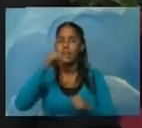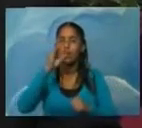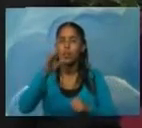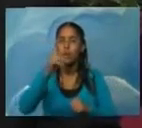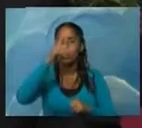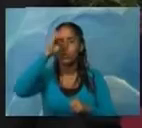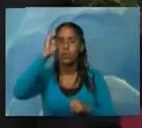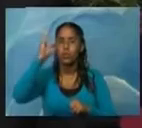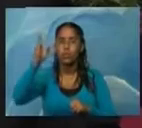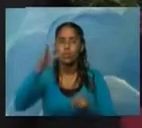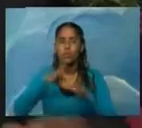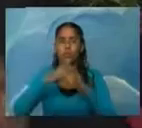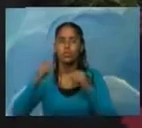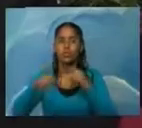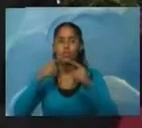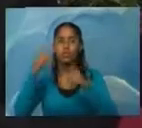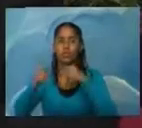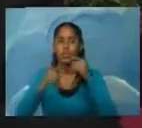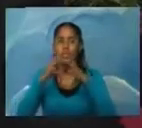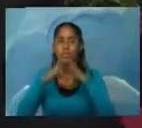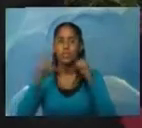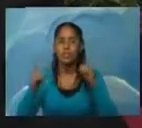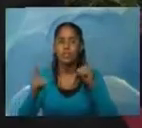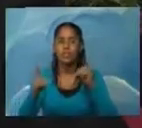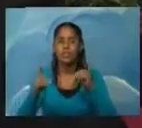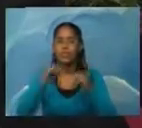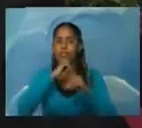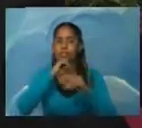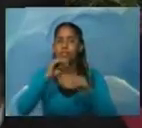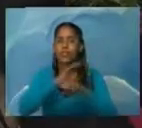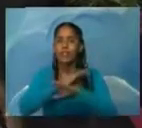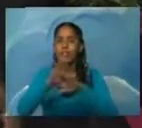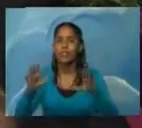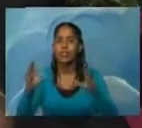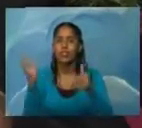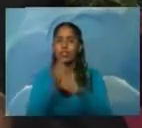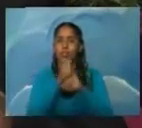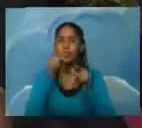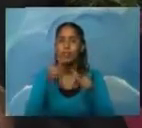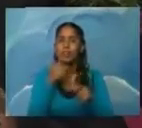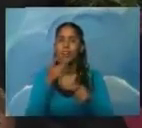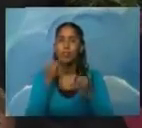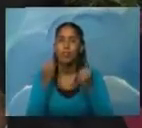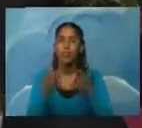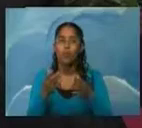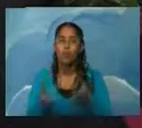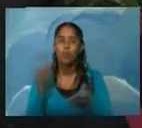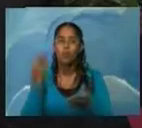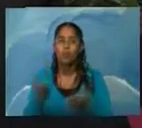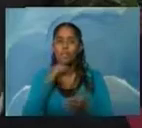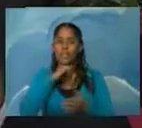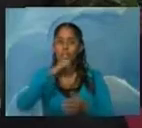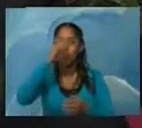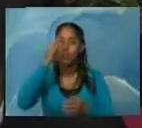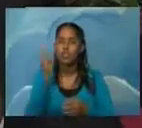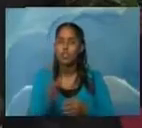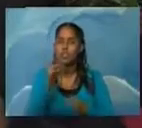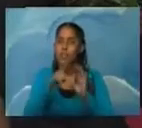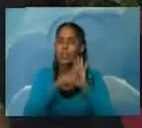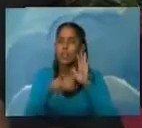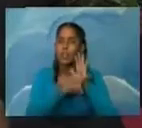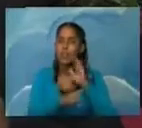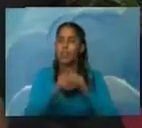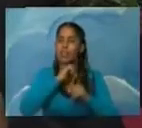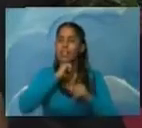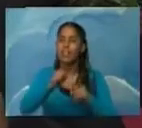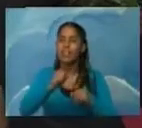tu Dios todos los días. Encontramos acá algo muy importante, es que Dios siempre da una orden. La orden